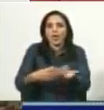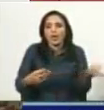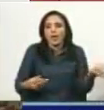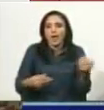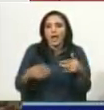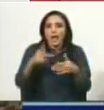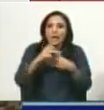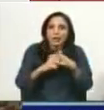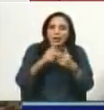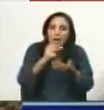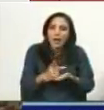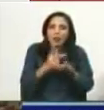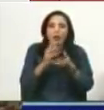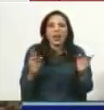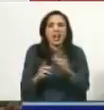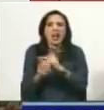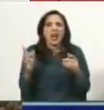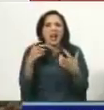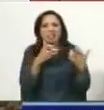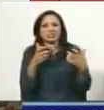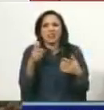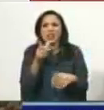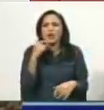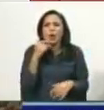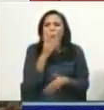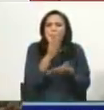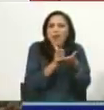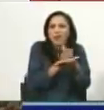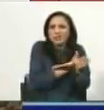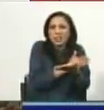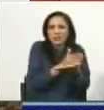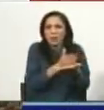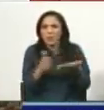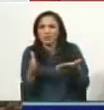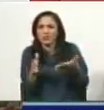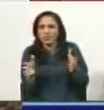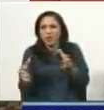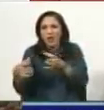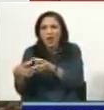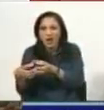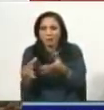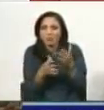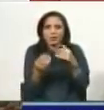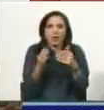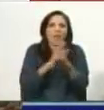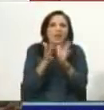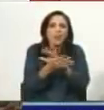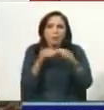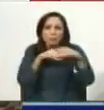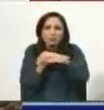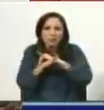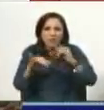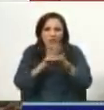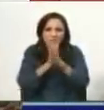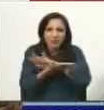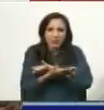Te comienza la peleadera, ¿no? Que allá me dieron un pedacito, no fue una esquinita que me dieron y me rellenaron una arepa. O